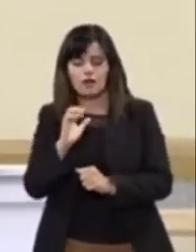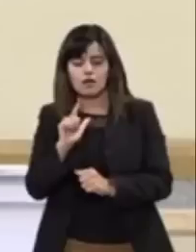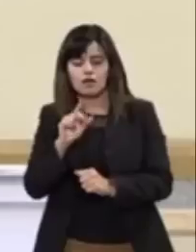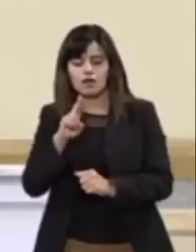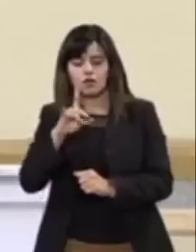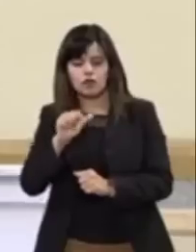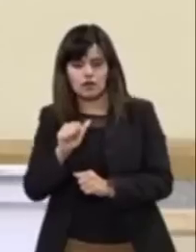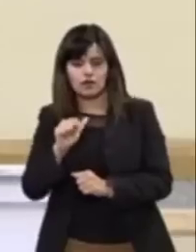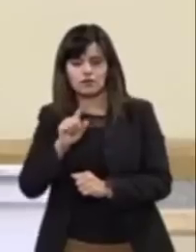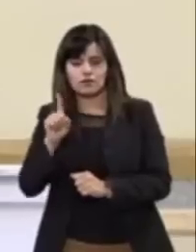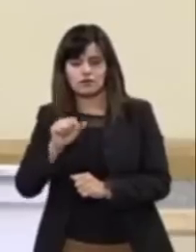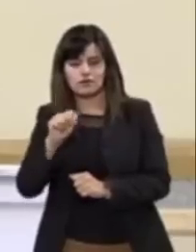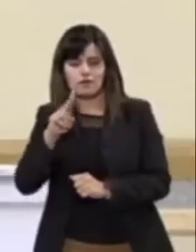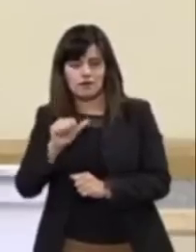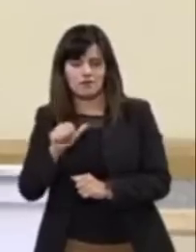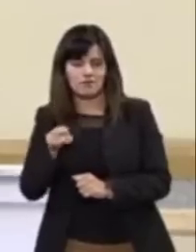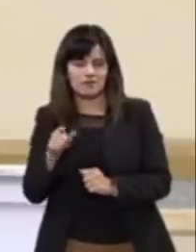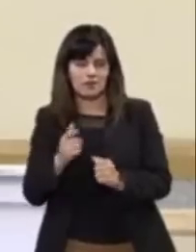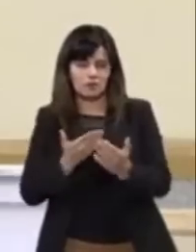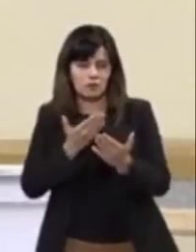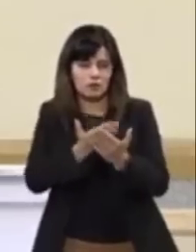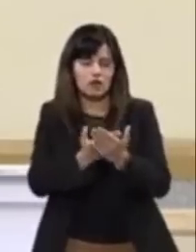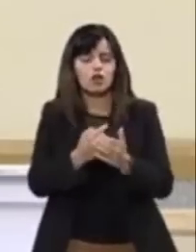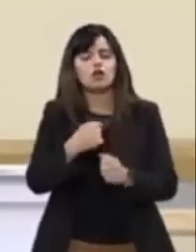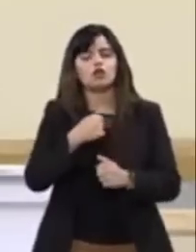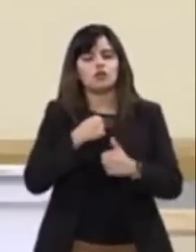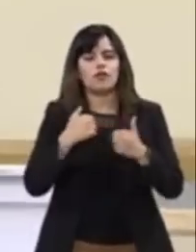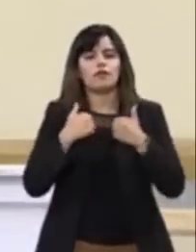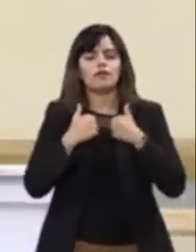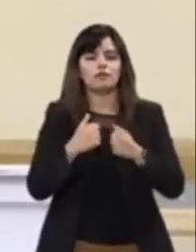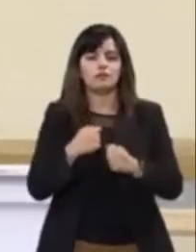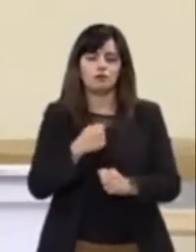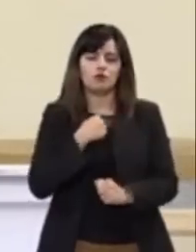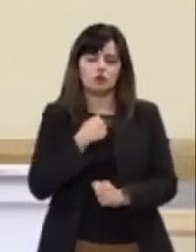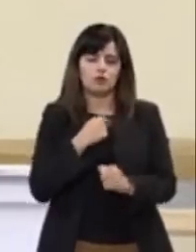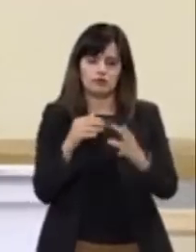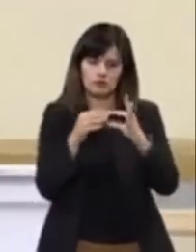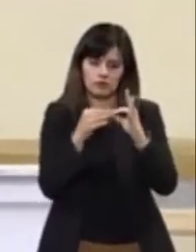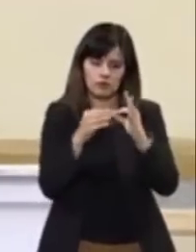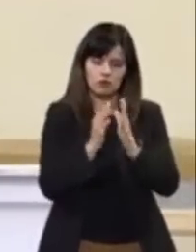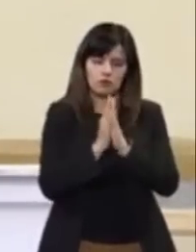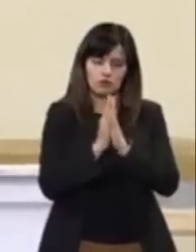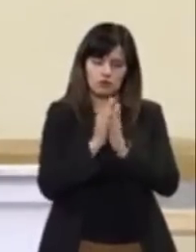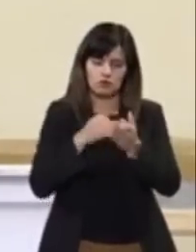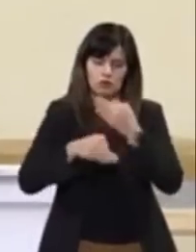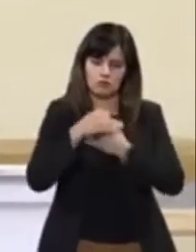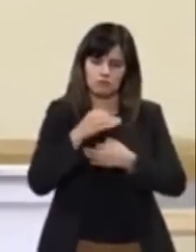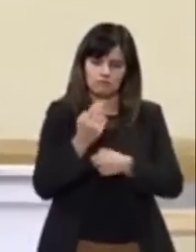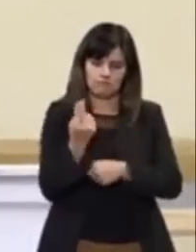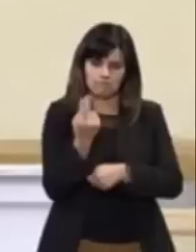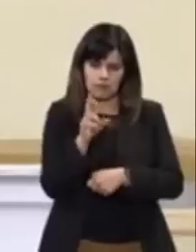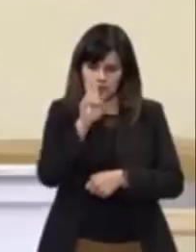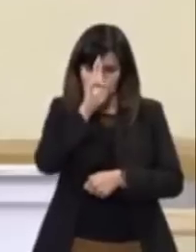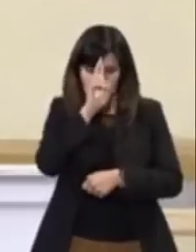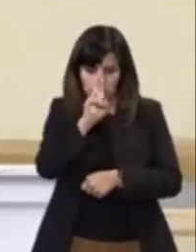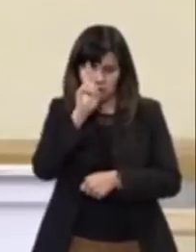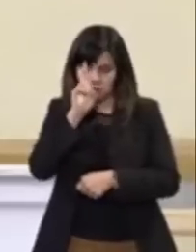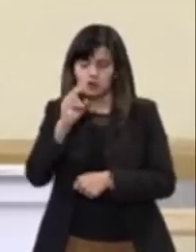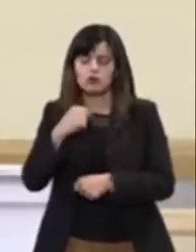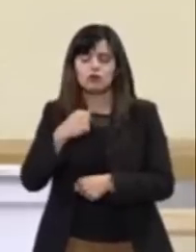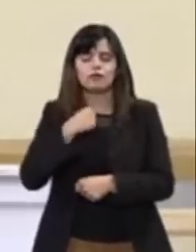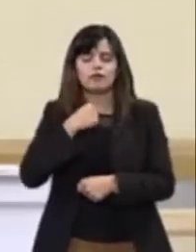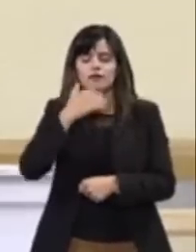Zavala. Entiendo que no es un punto, le voy a pedir, estoy hablando, por favor, les pido que nos conduzcamos con respeto. Sé que no